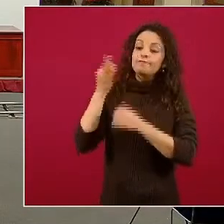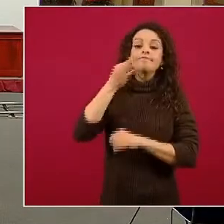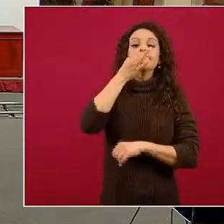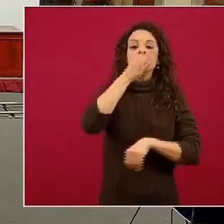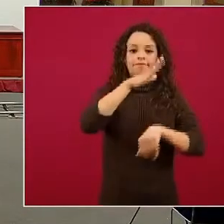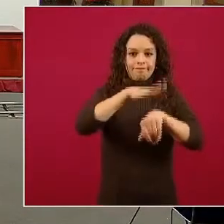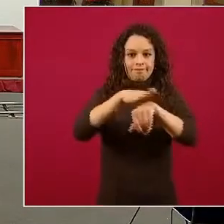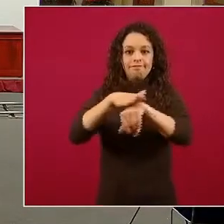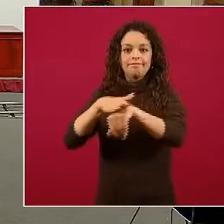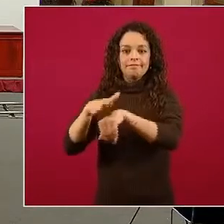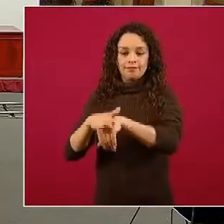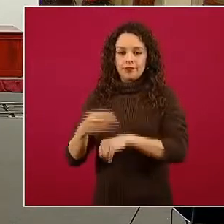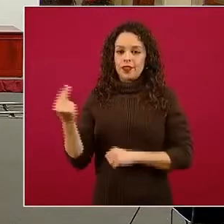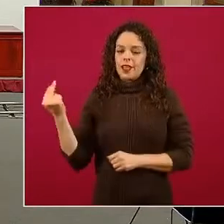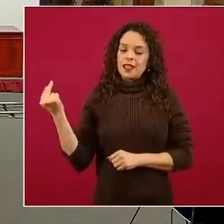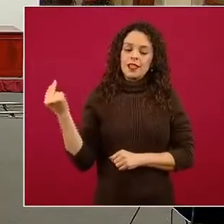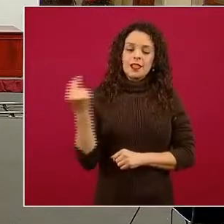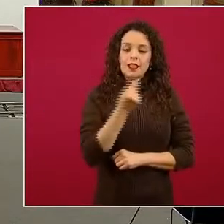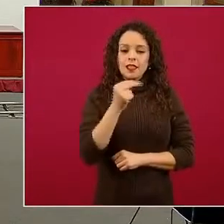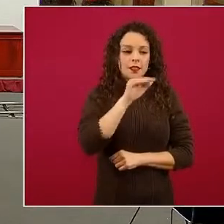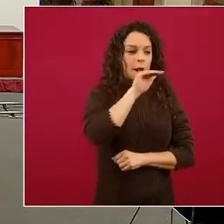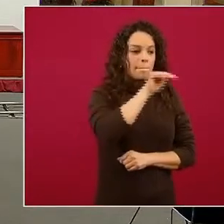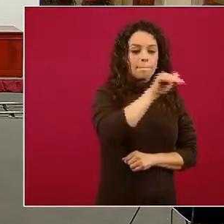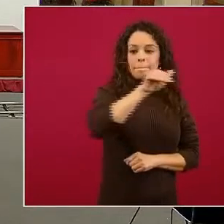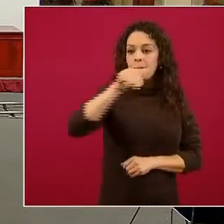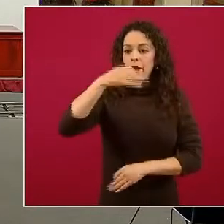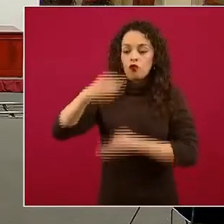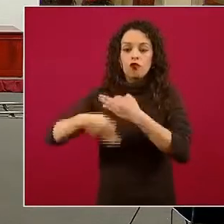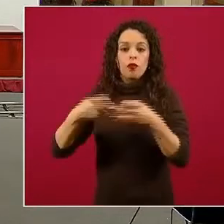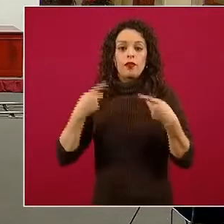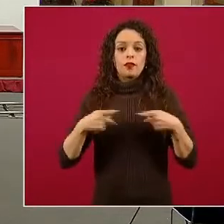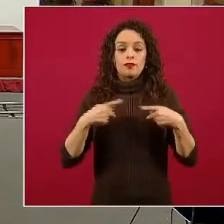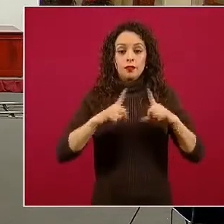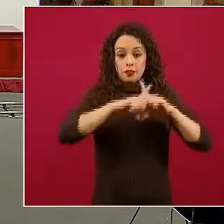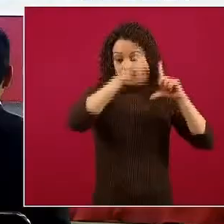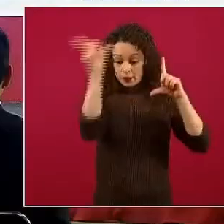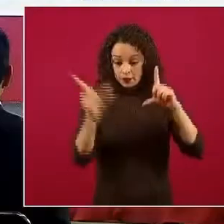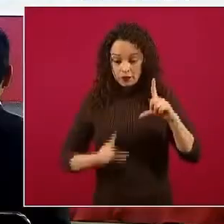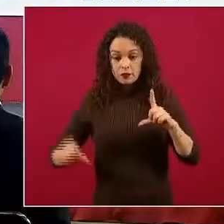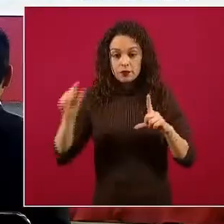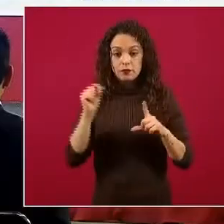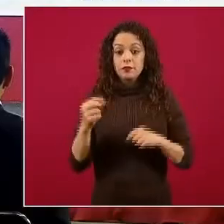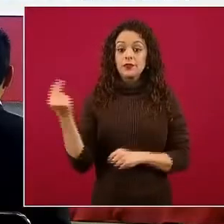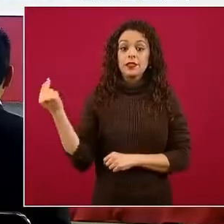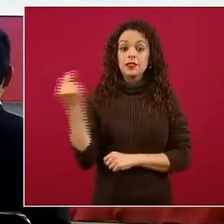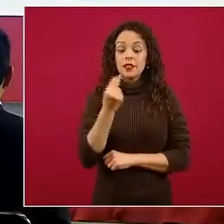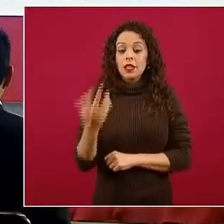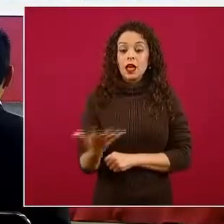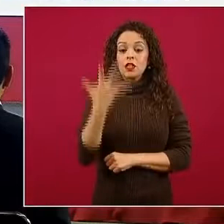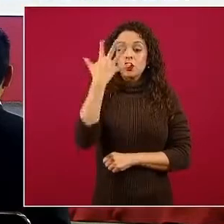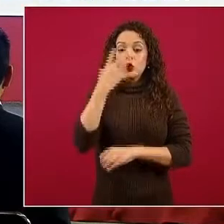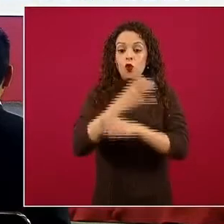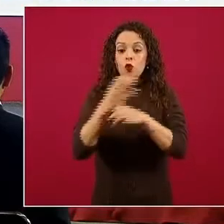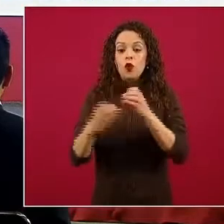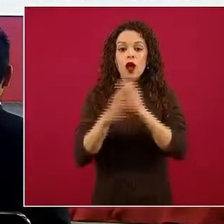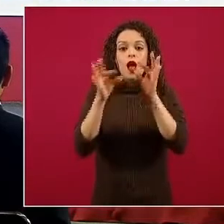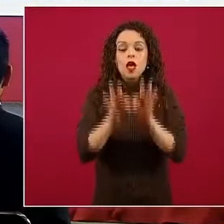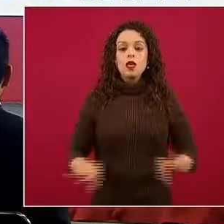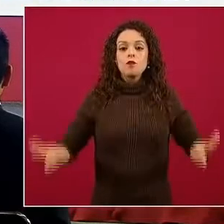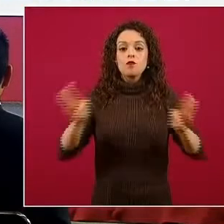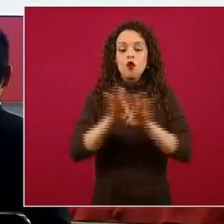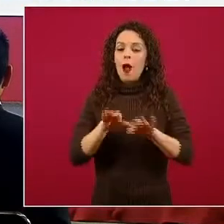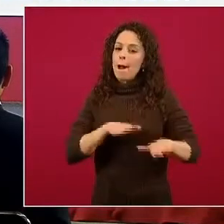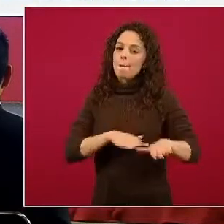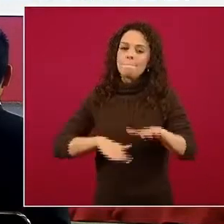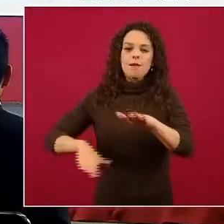curva. Se hace un llamado urgente a la población para cumplir 5 reglas básicas.